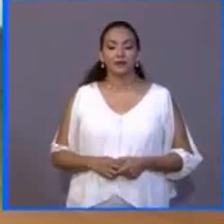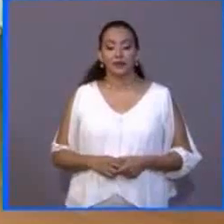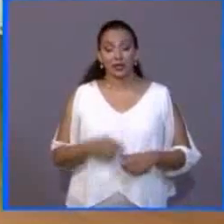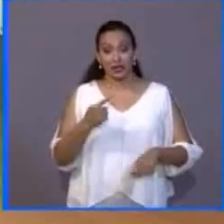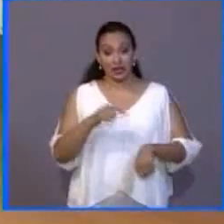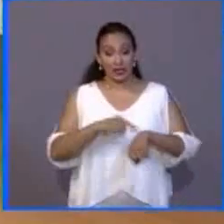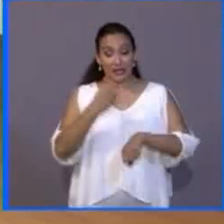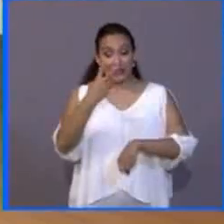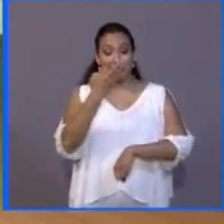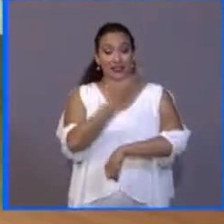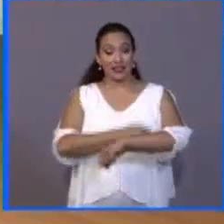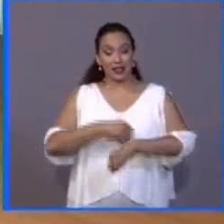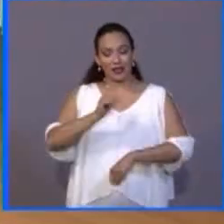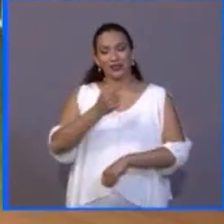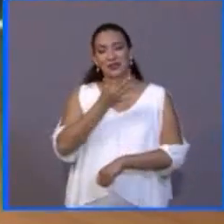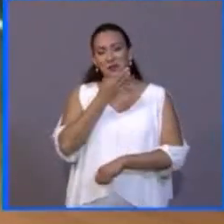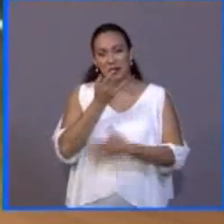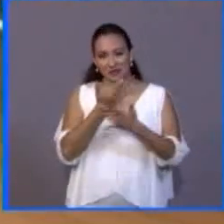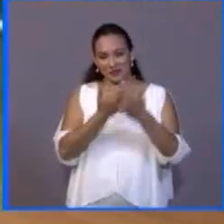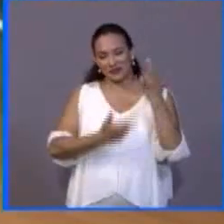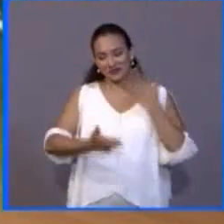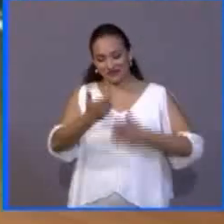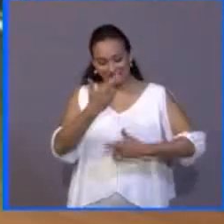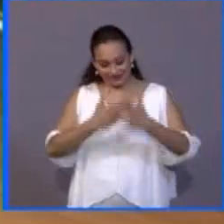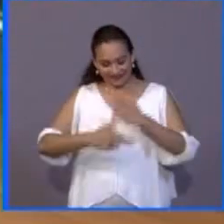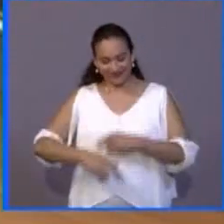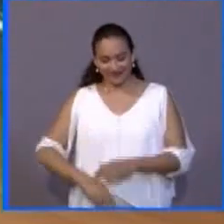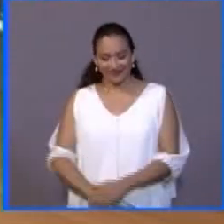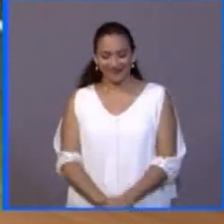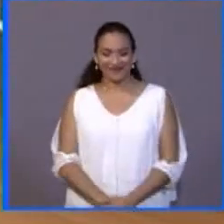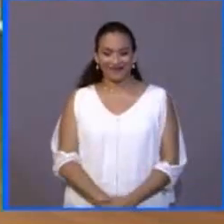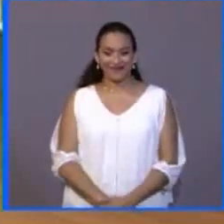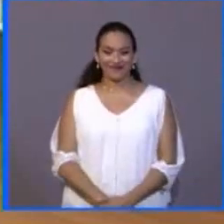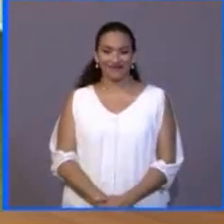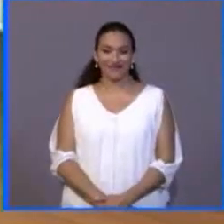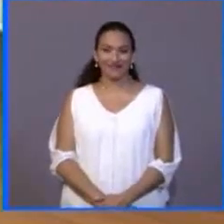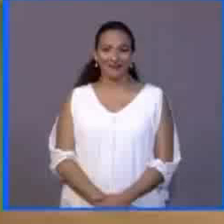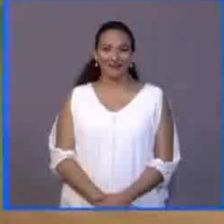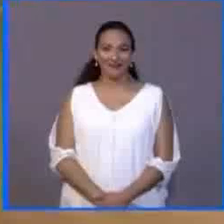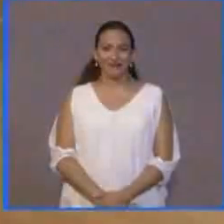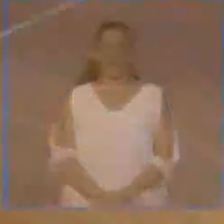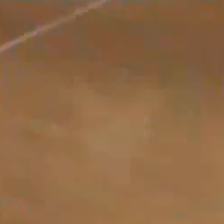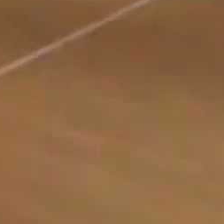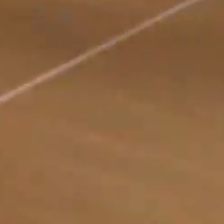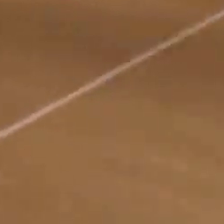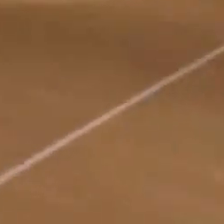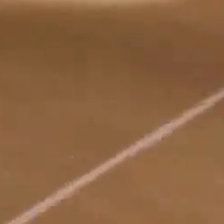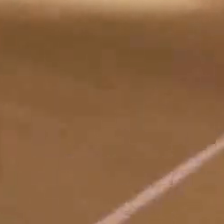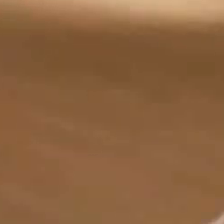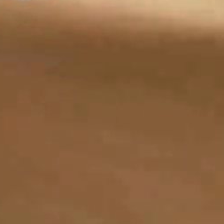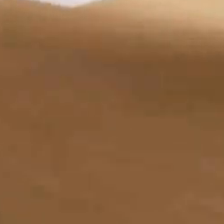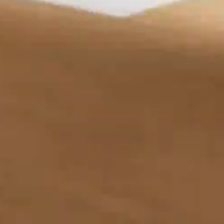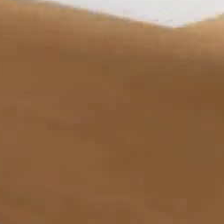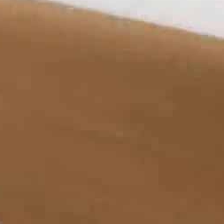3 de la tarde con 11 minutos, momento de hacer una pausa, pero regresamos a Corte Informativo. No se vaya.